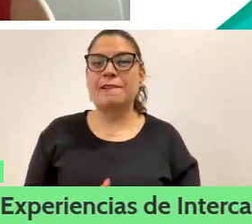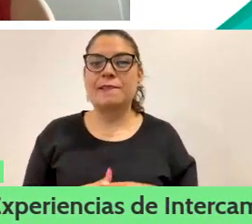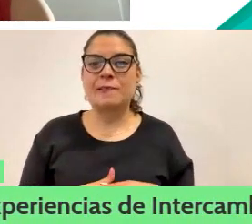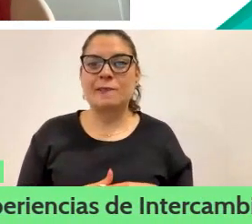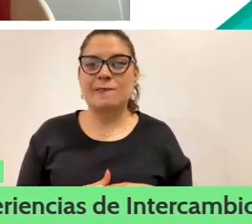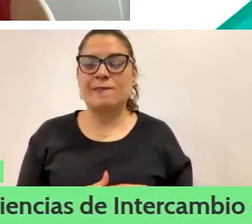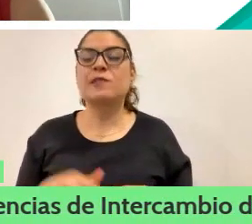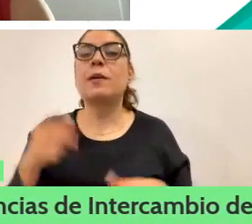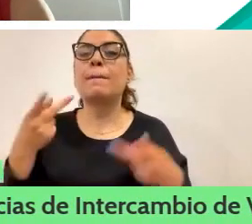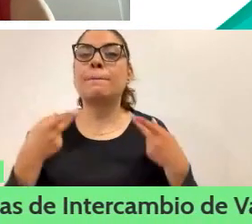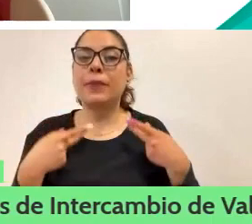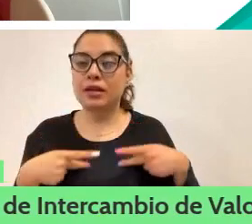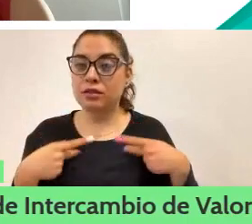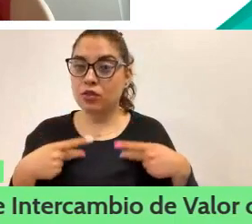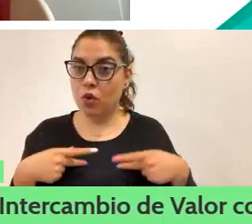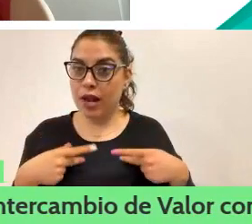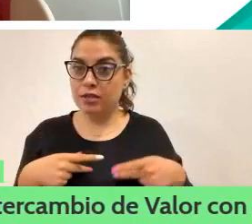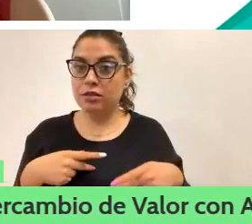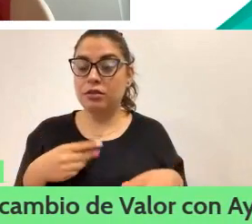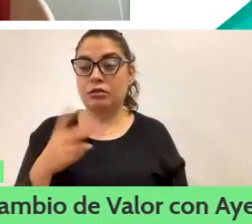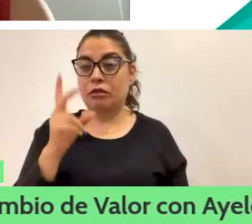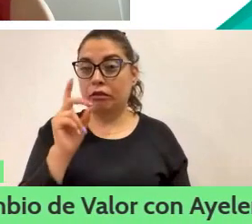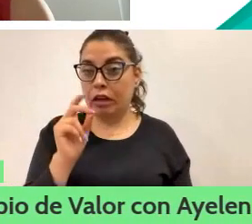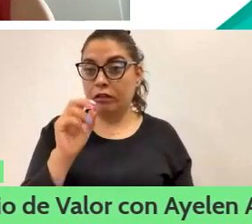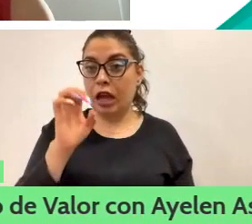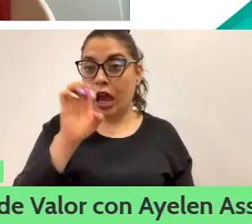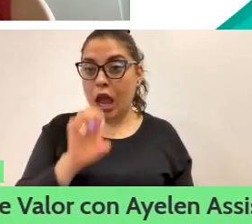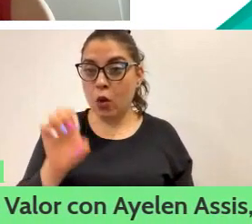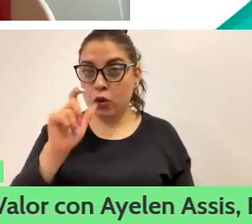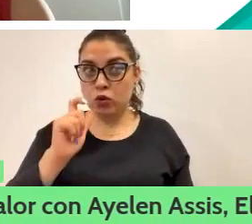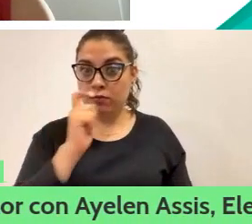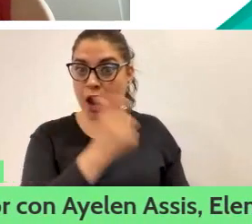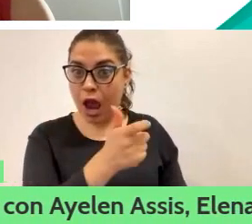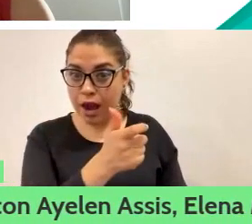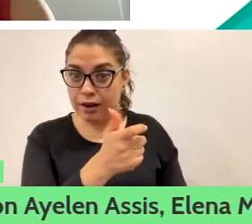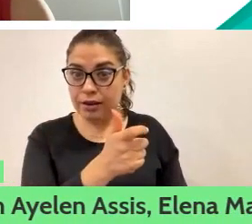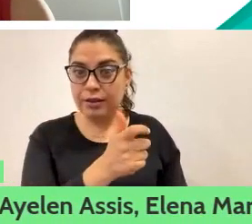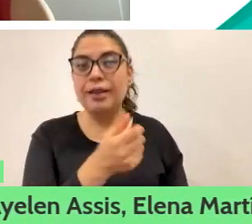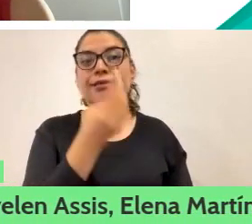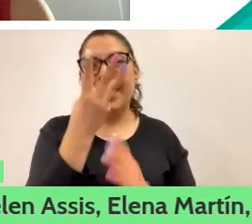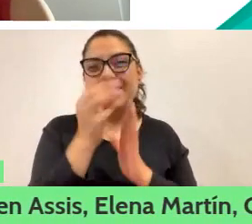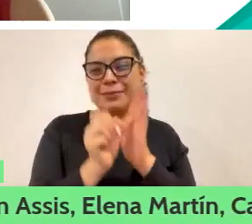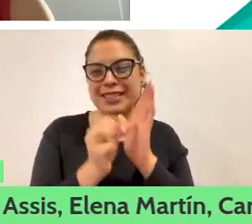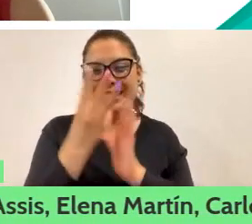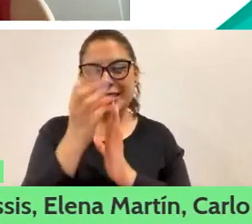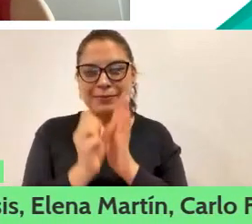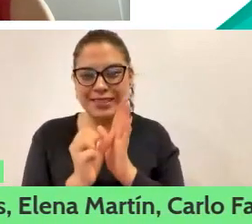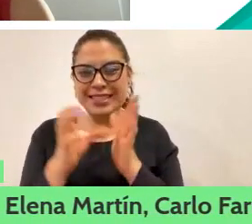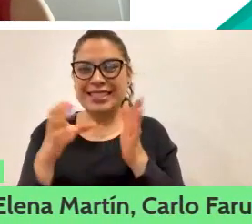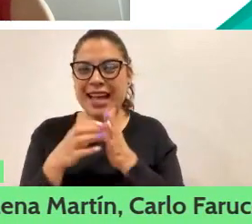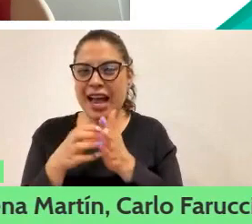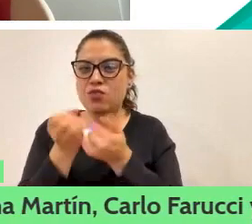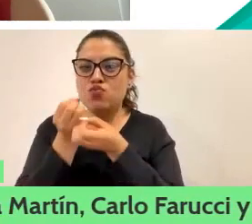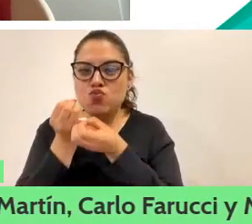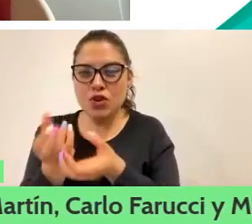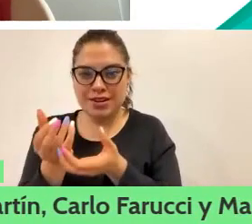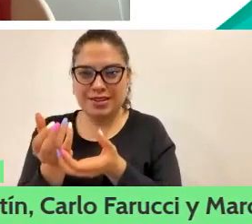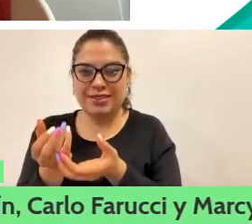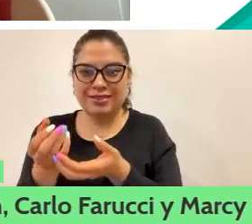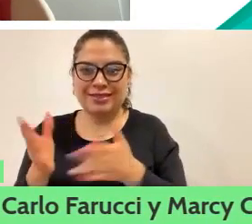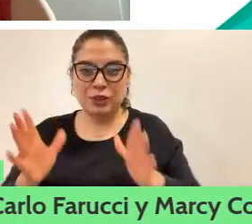Y ese donativo en España y en otros muchos países también tiene un beneficio fiscal. Te lo puedes deducir, te pueden devolver una